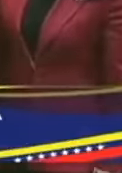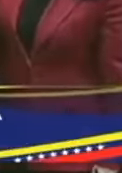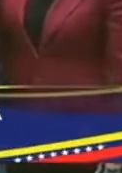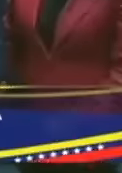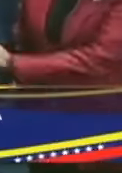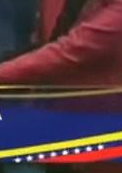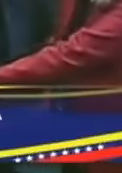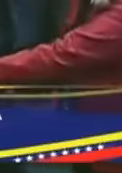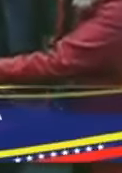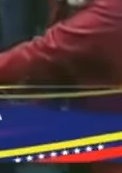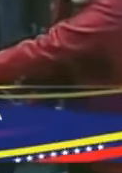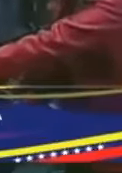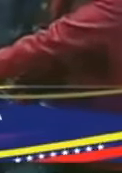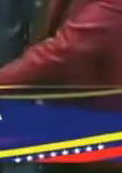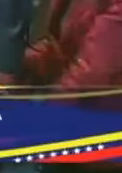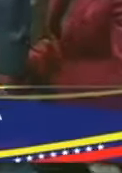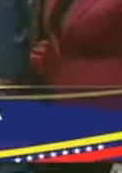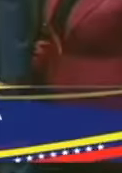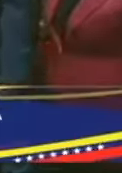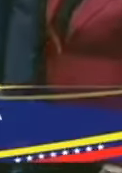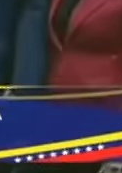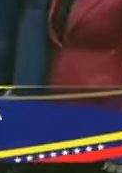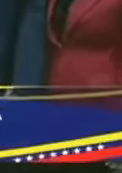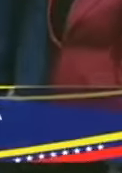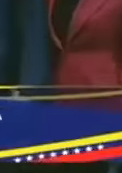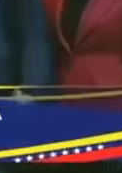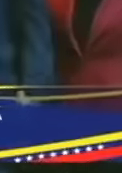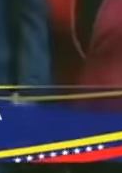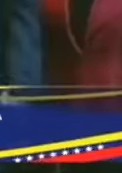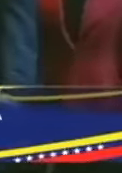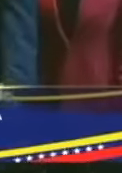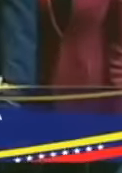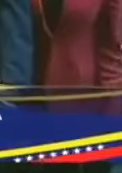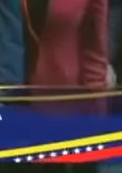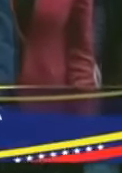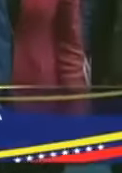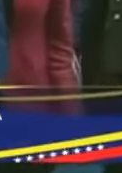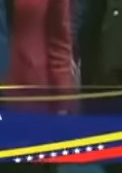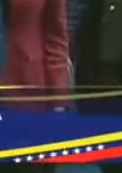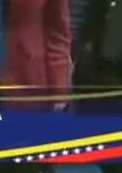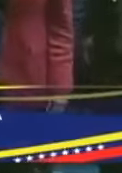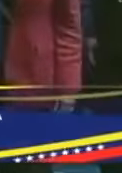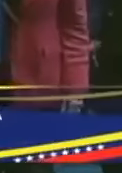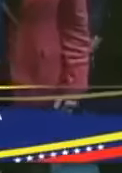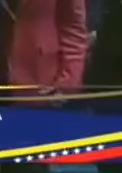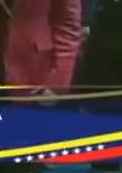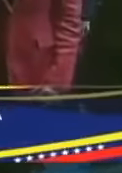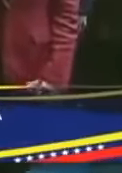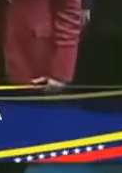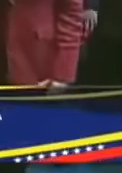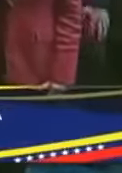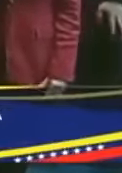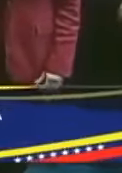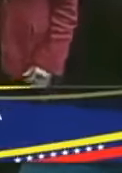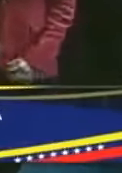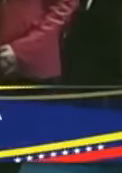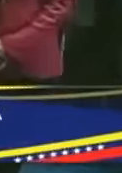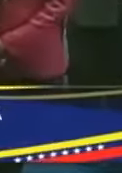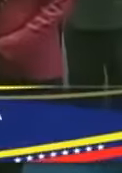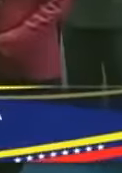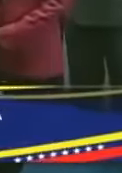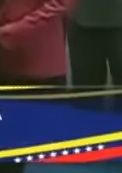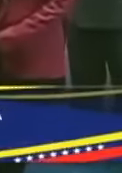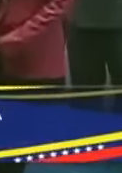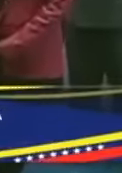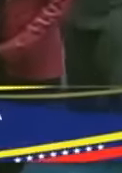defensa de los derechos históricos de Venezuela sobre el territorio de Esequibo, apegados al Acuerdo de Ginebra